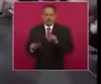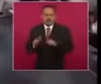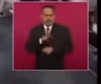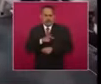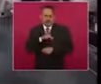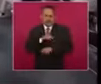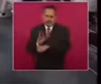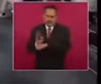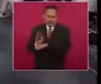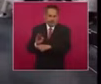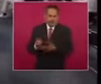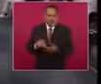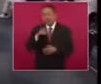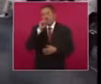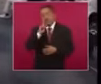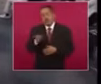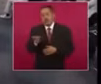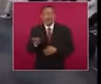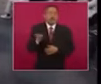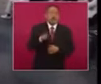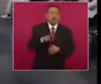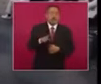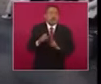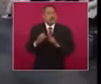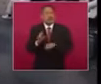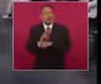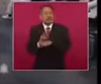cuidamos a